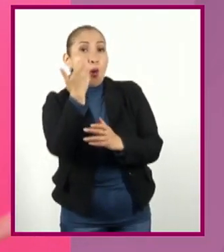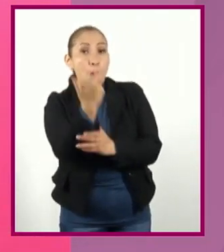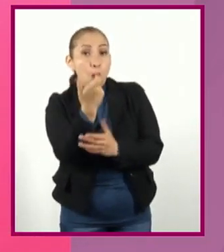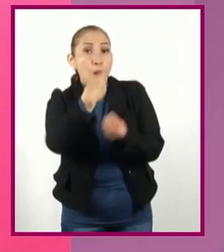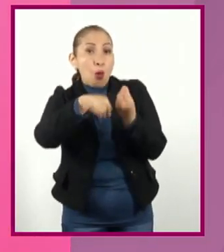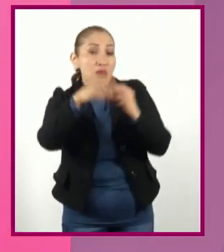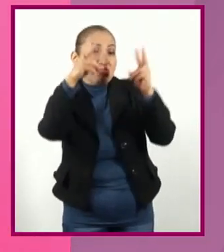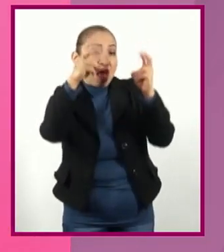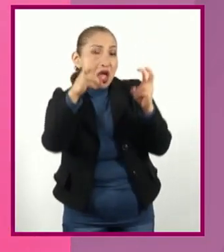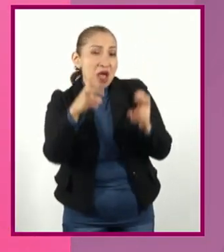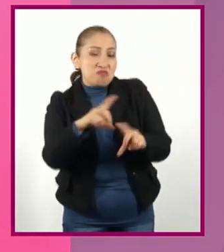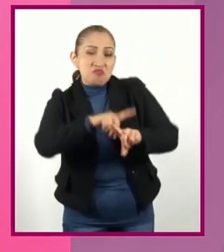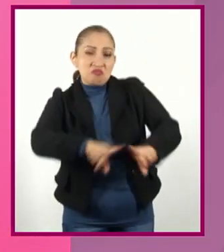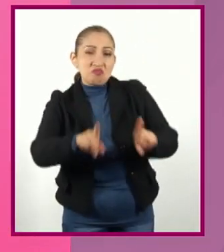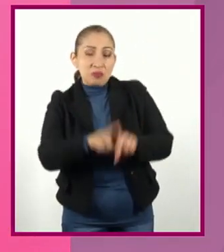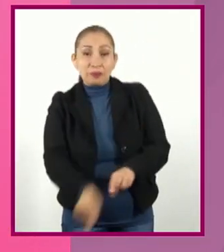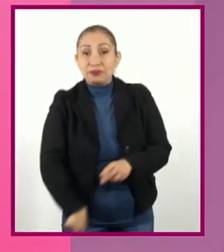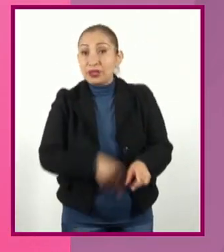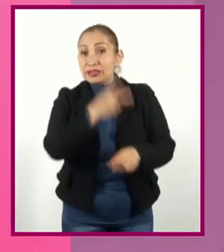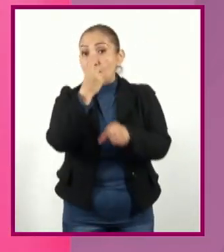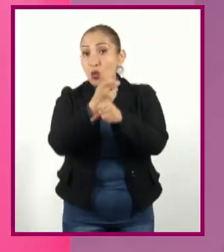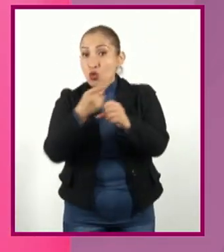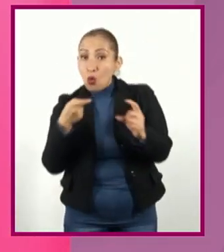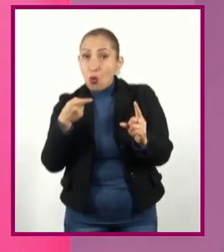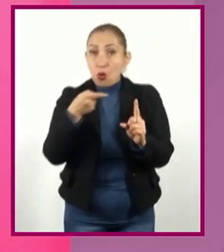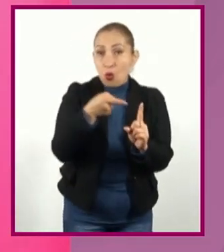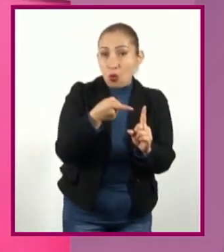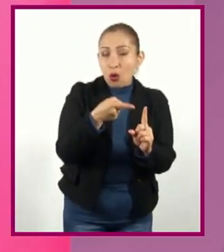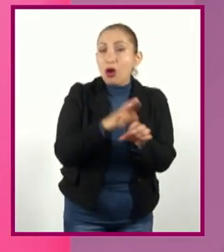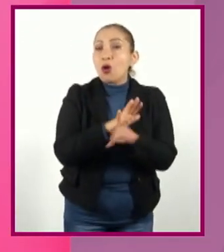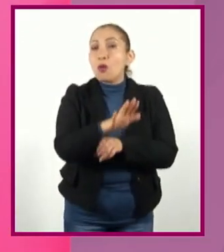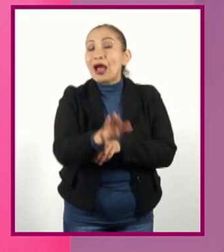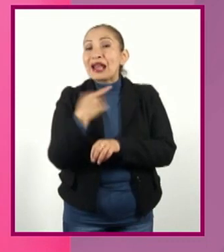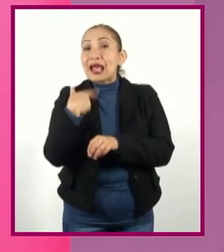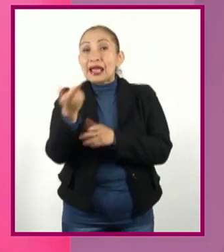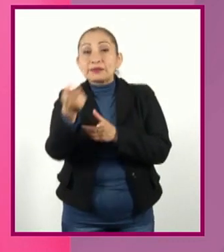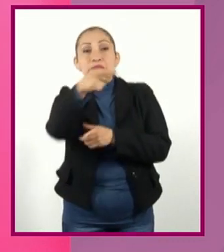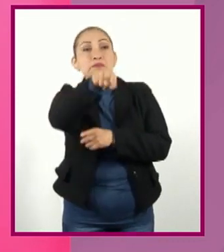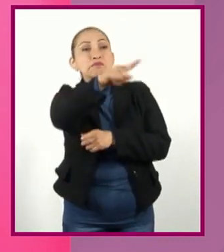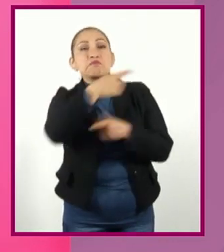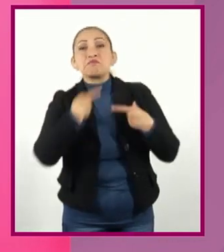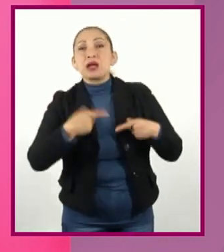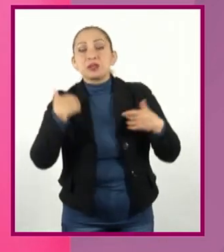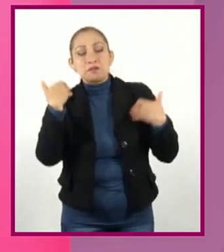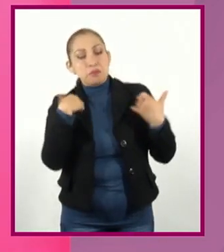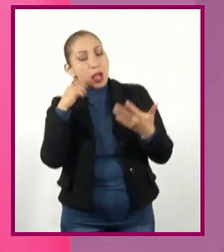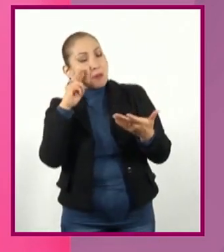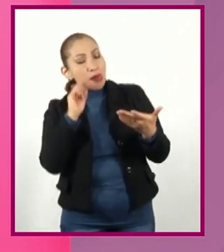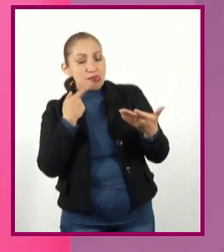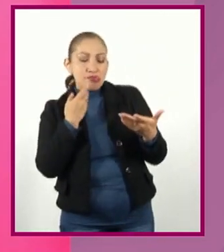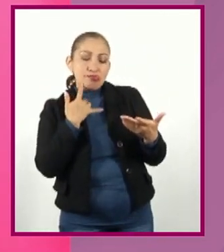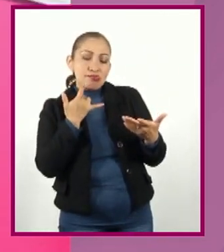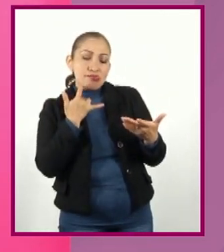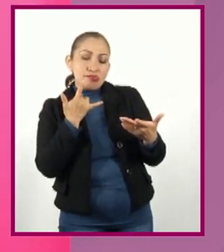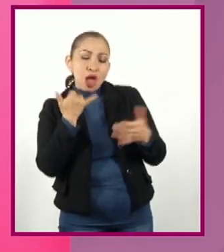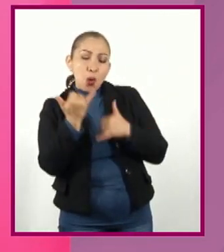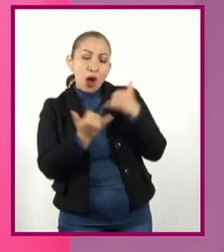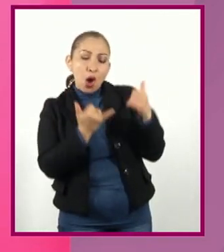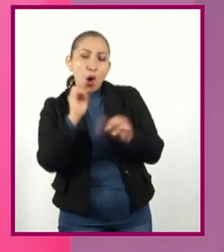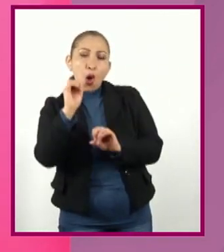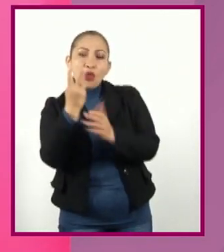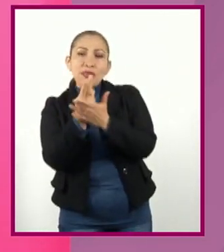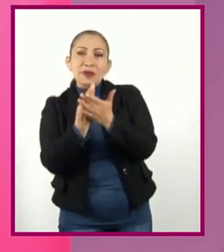otros temas. El segundo objetivo es entretener al público mediante pasatiempos, juegos y